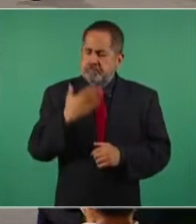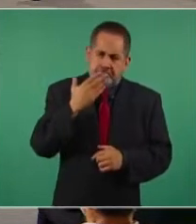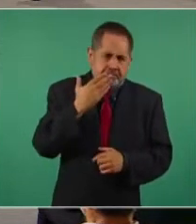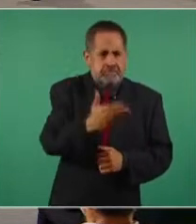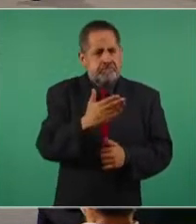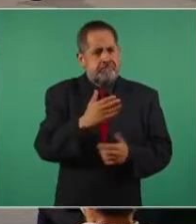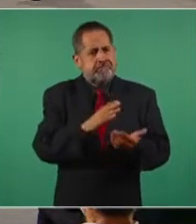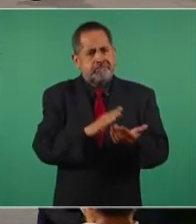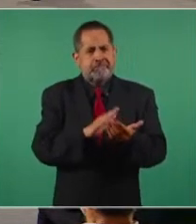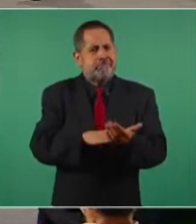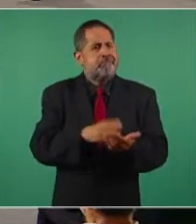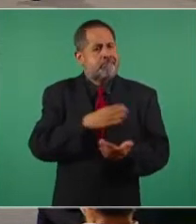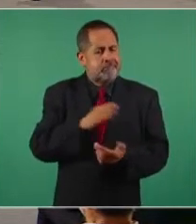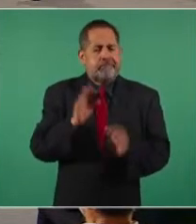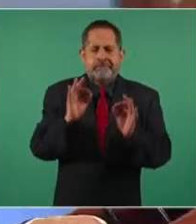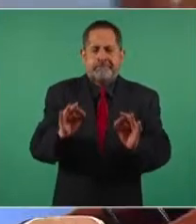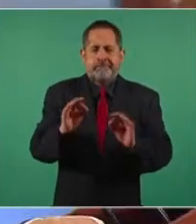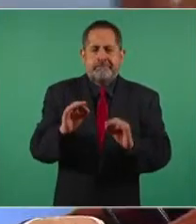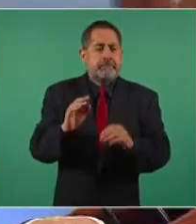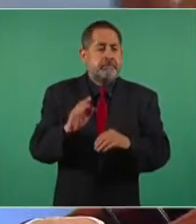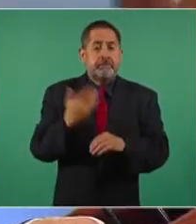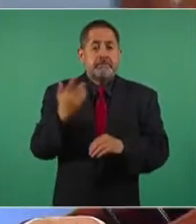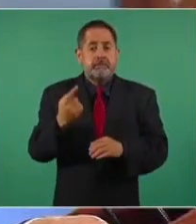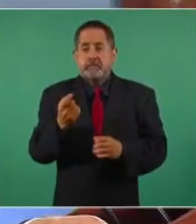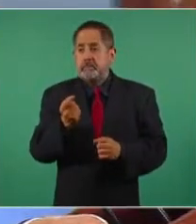porque muchos